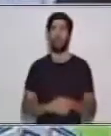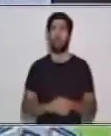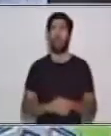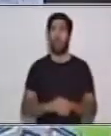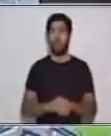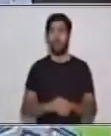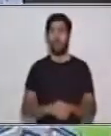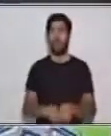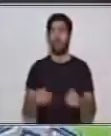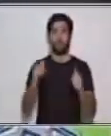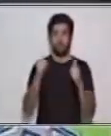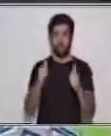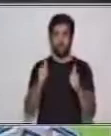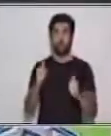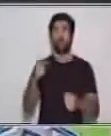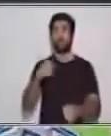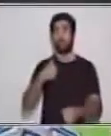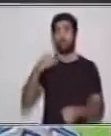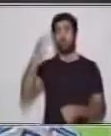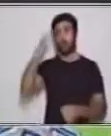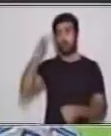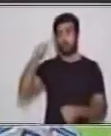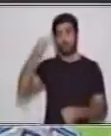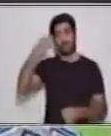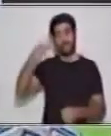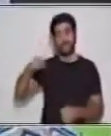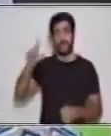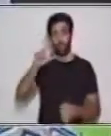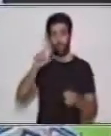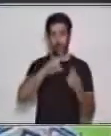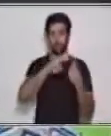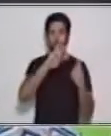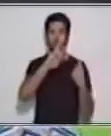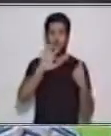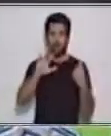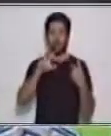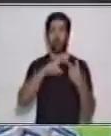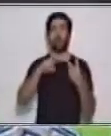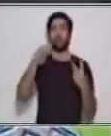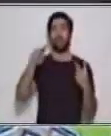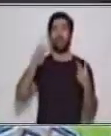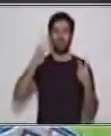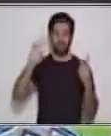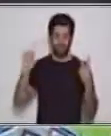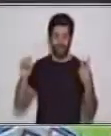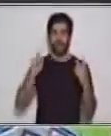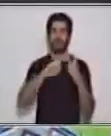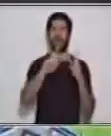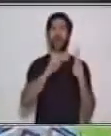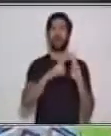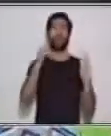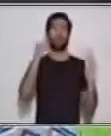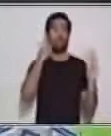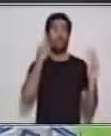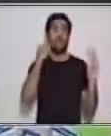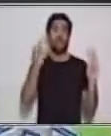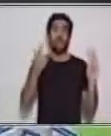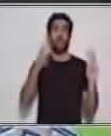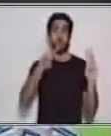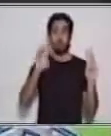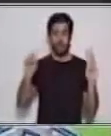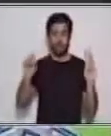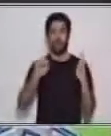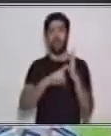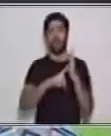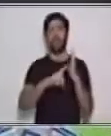Muy bien, si yo sé que el día lunes hizo 25, el martes 30, el miércoles